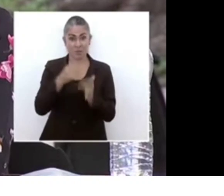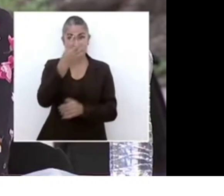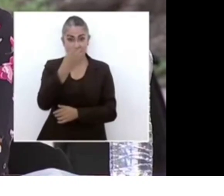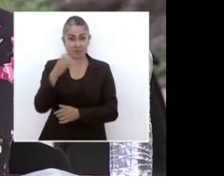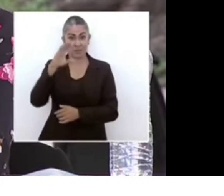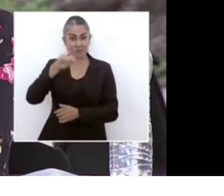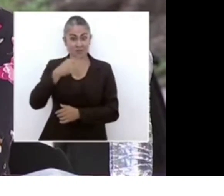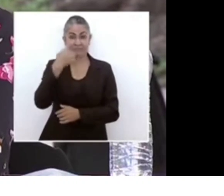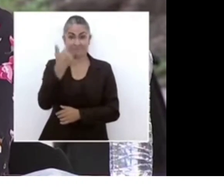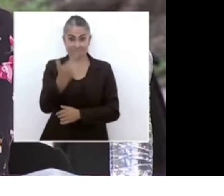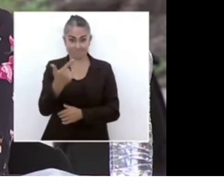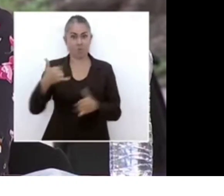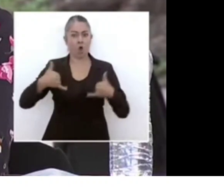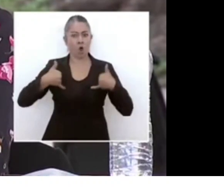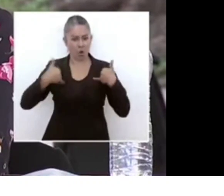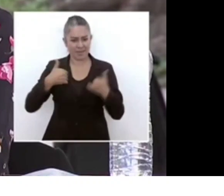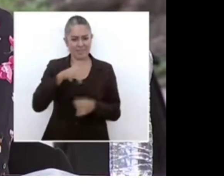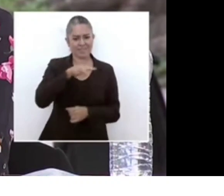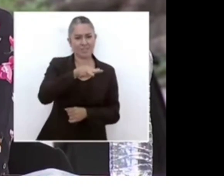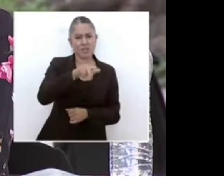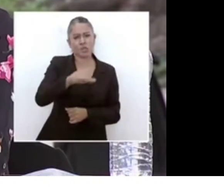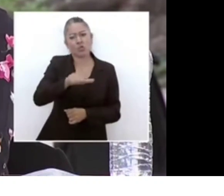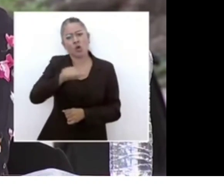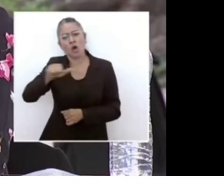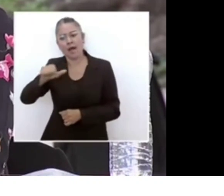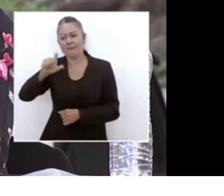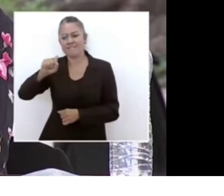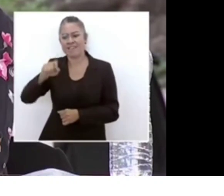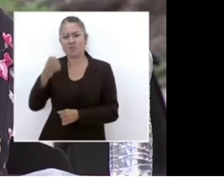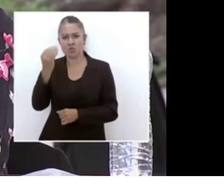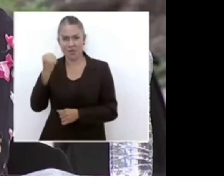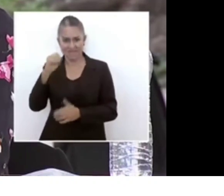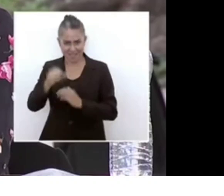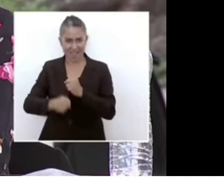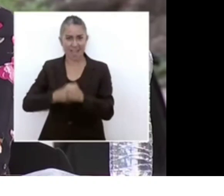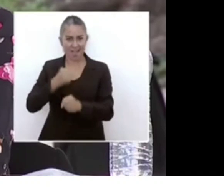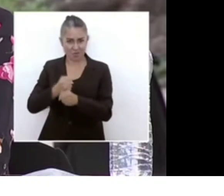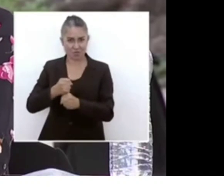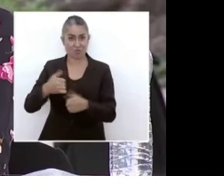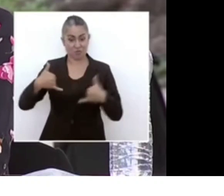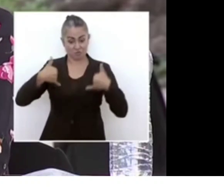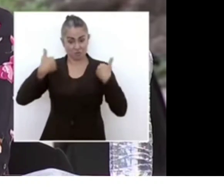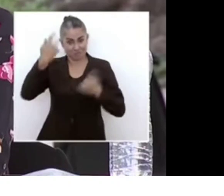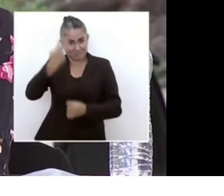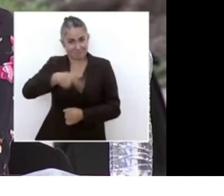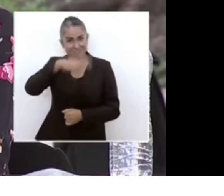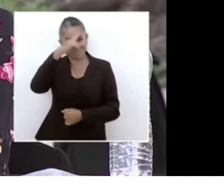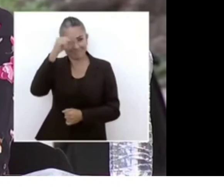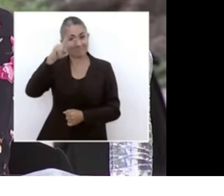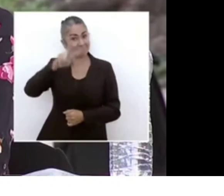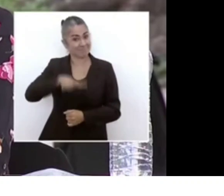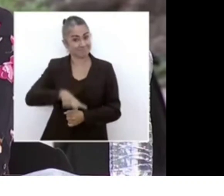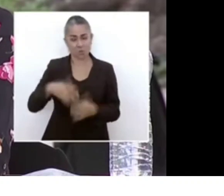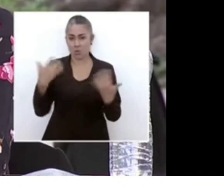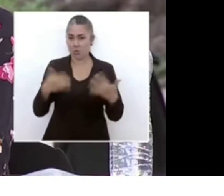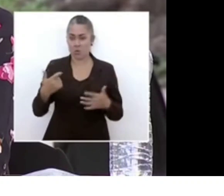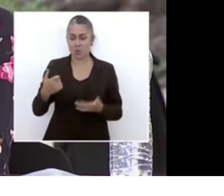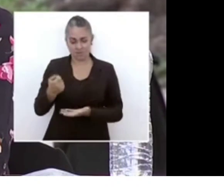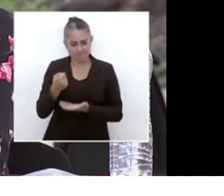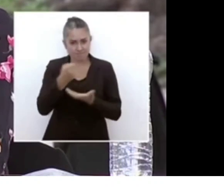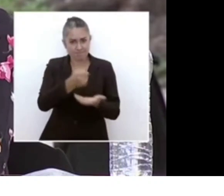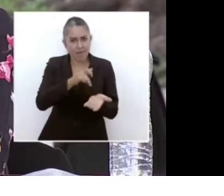25.497 jóvenes entre 18 y 29 años, nayaritas. Esto ha significado una